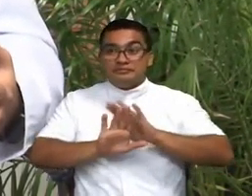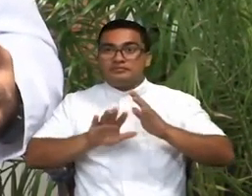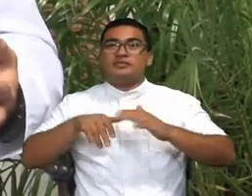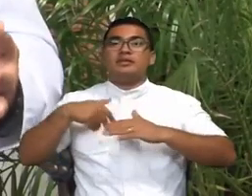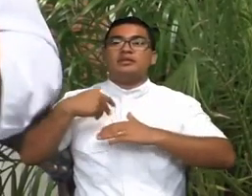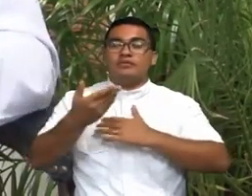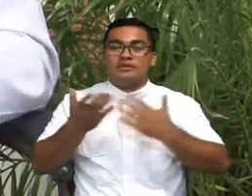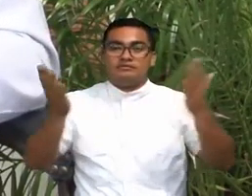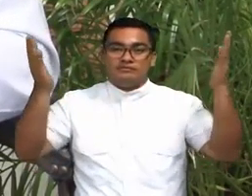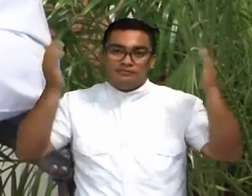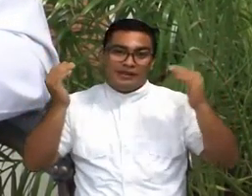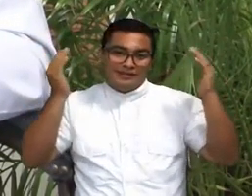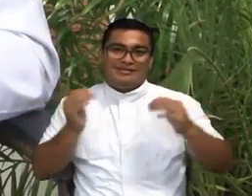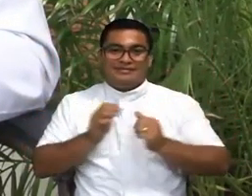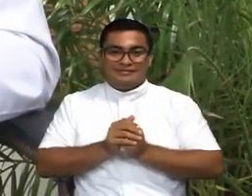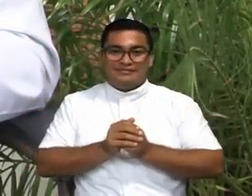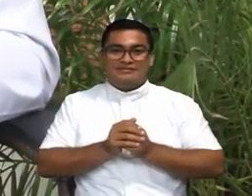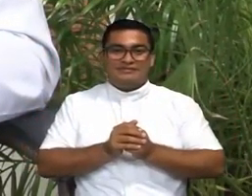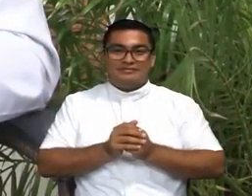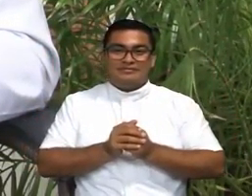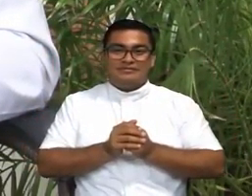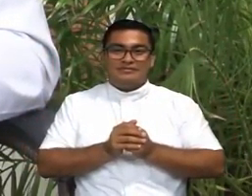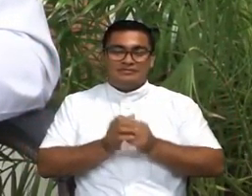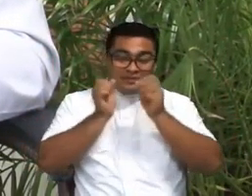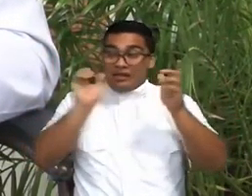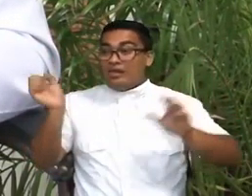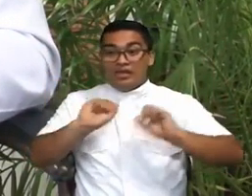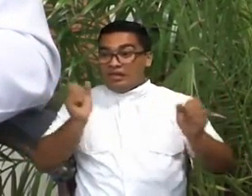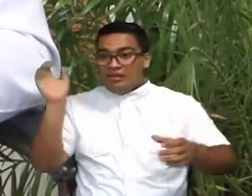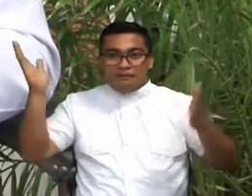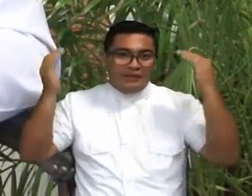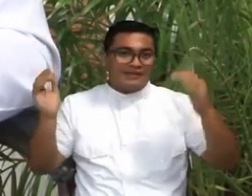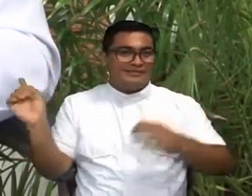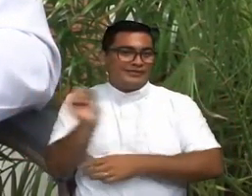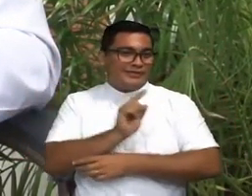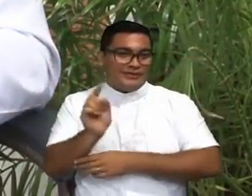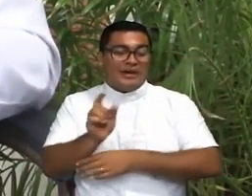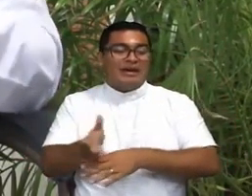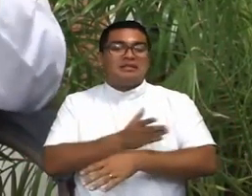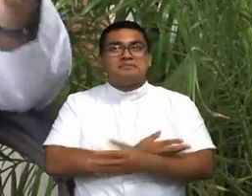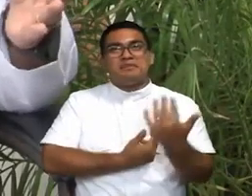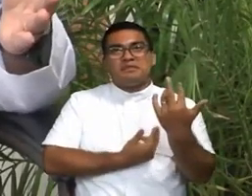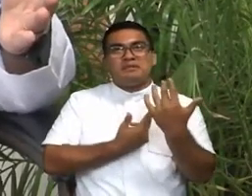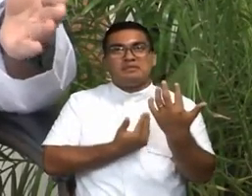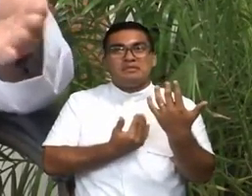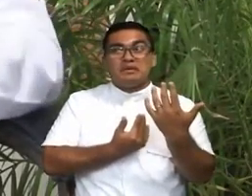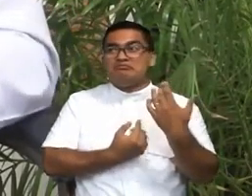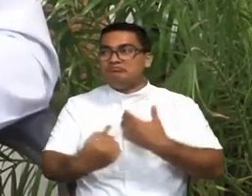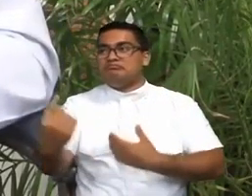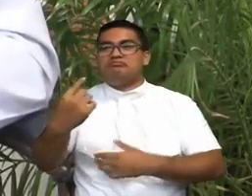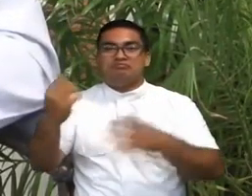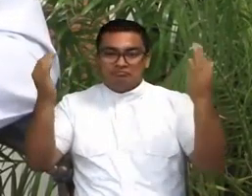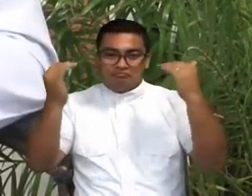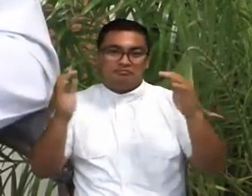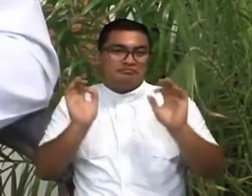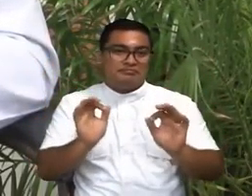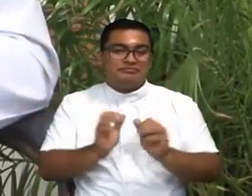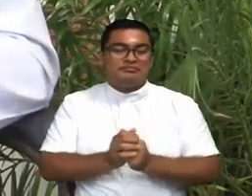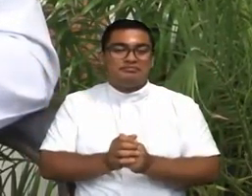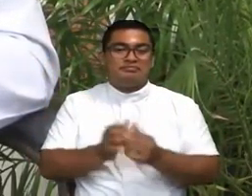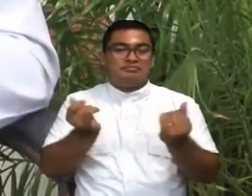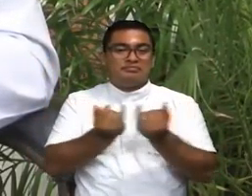sereno, sí, ¿ya? Que generalmente afecta. Es por el cambio de temperatura, ¿ya? De estar una tarde caliente a una noche o